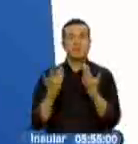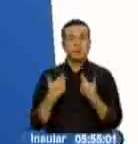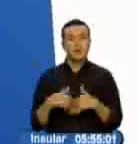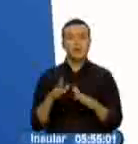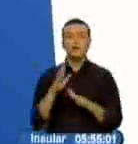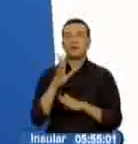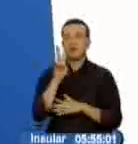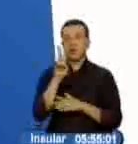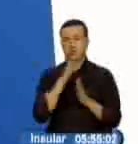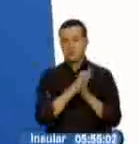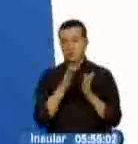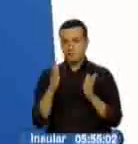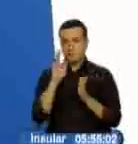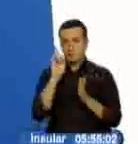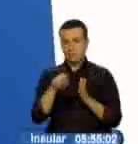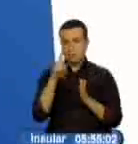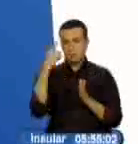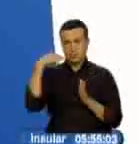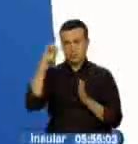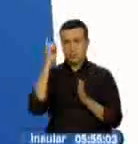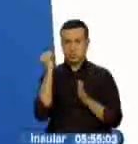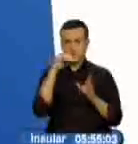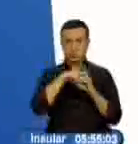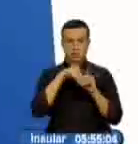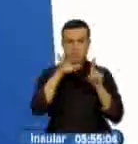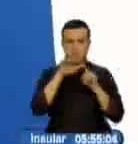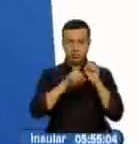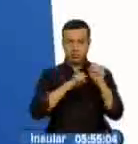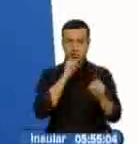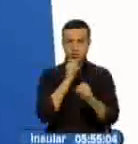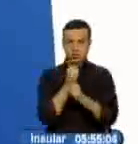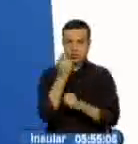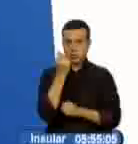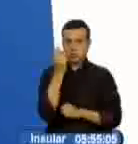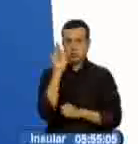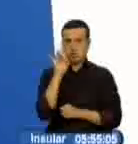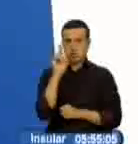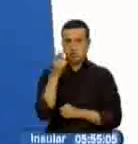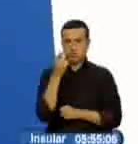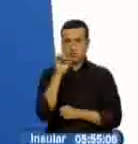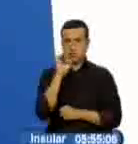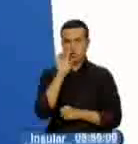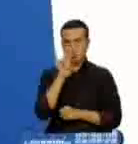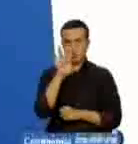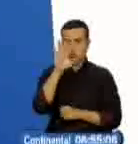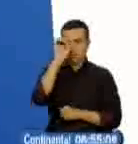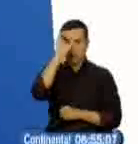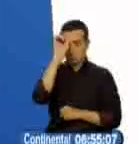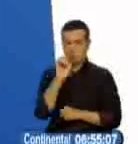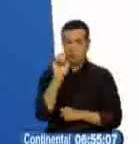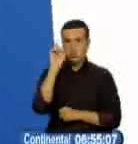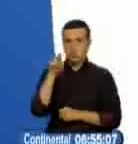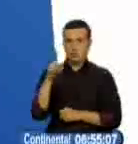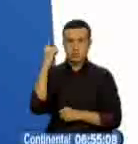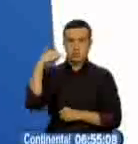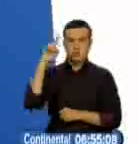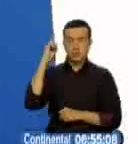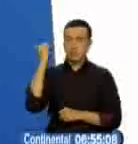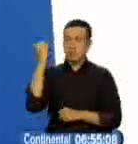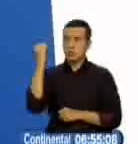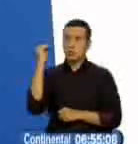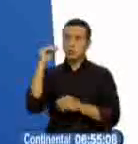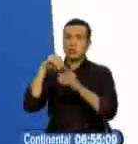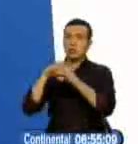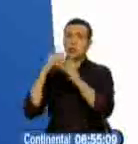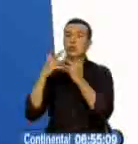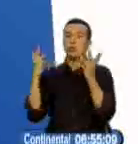realizará en dos tramos. 1.000 millones serán colocados a 6 años plazo con una tasa del 8.75% y los 1.000 millones de bonos soberanos